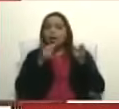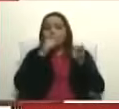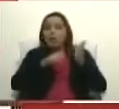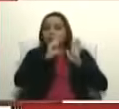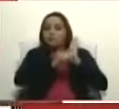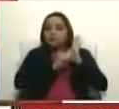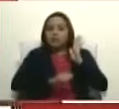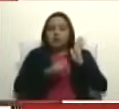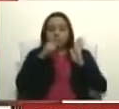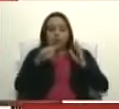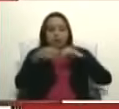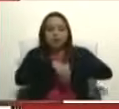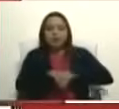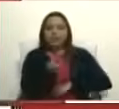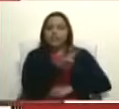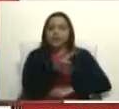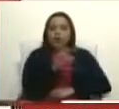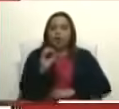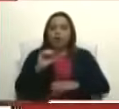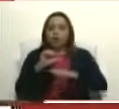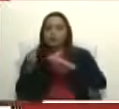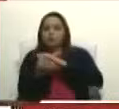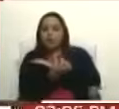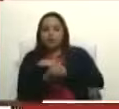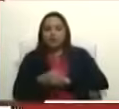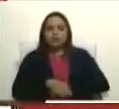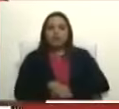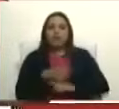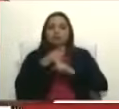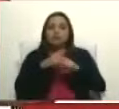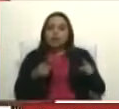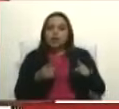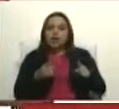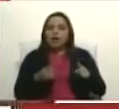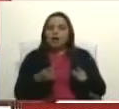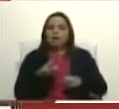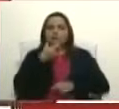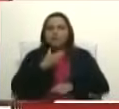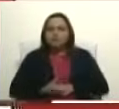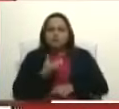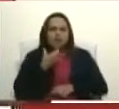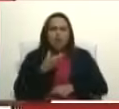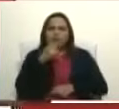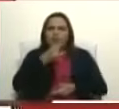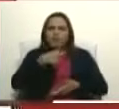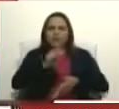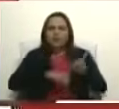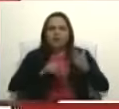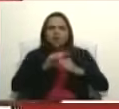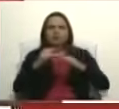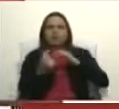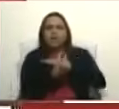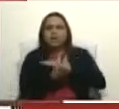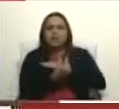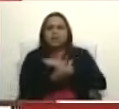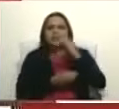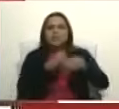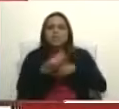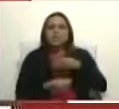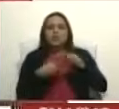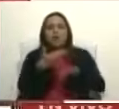acuerdo Venezuela y Guyana en este caso. Pero es que en el acuerdo de Ginebra no se firmó con Guyana, se firmó con los anteriores